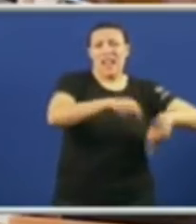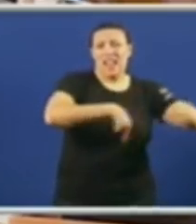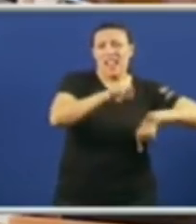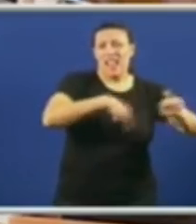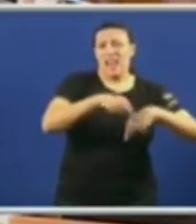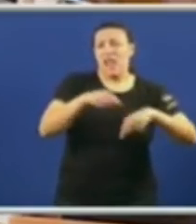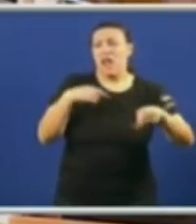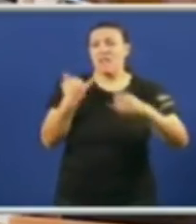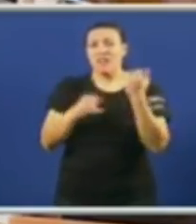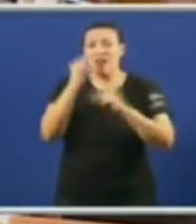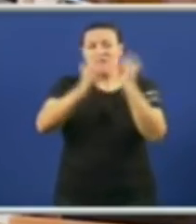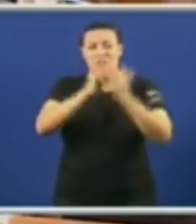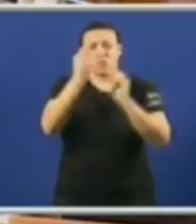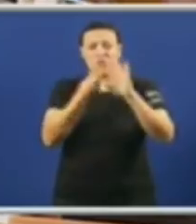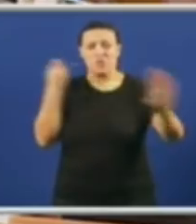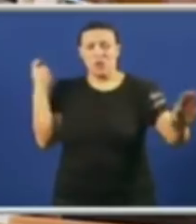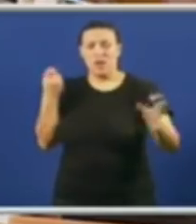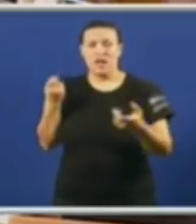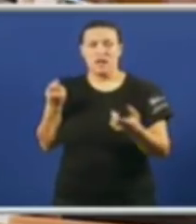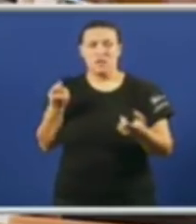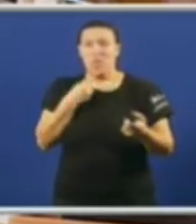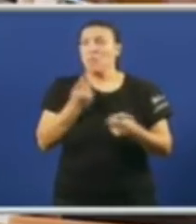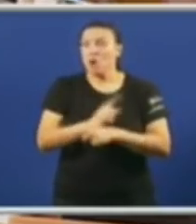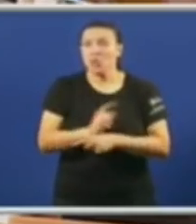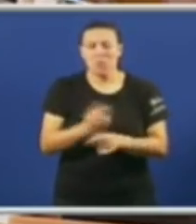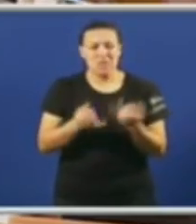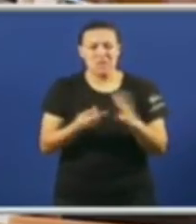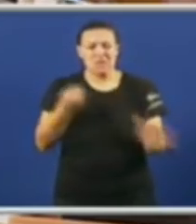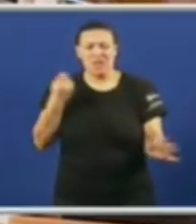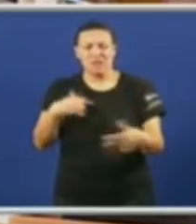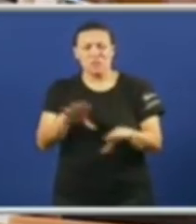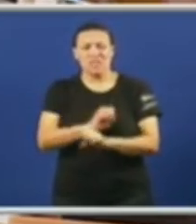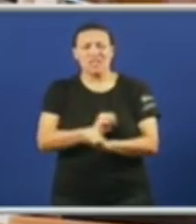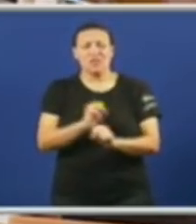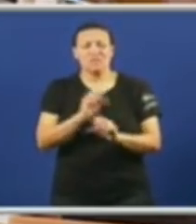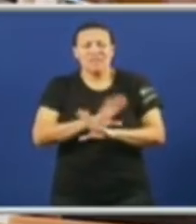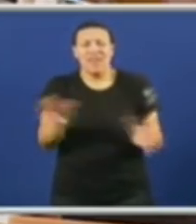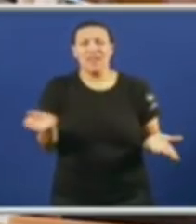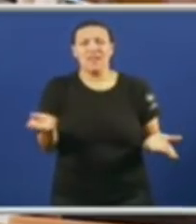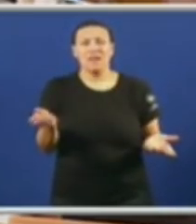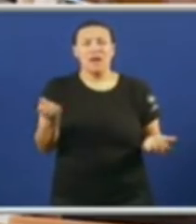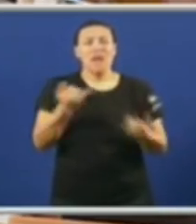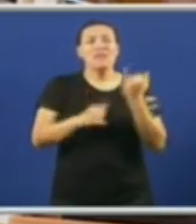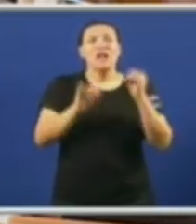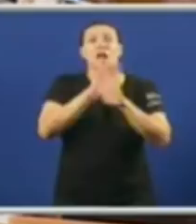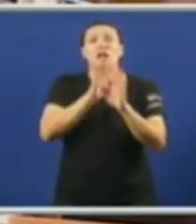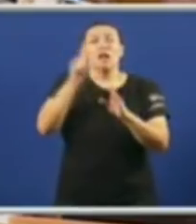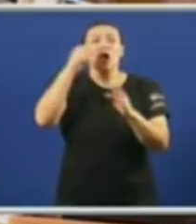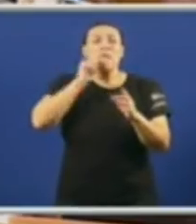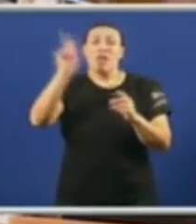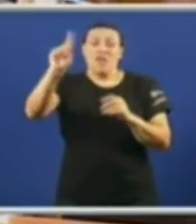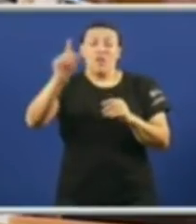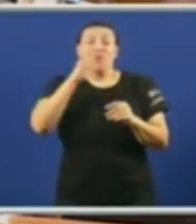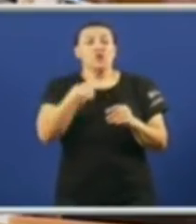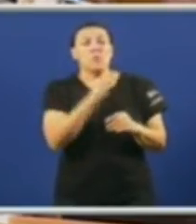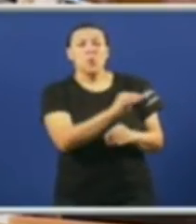canto antes. En todo caso, señor Feijóo, a negociación de verdade é co Estado e non se vai facer en Oviedo. Por iso nos